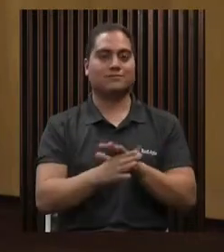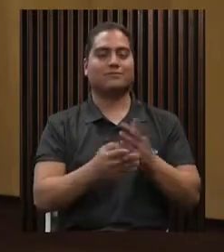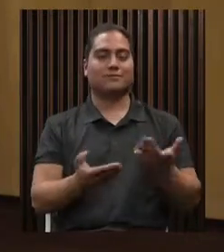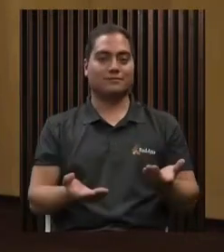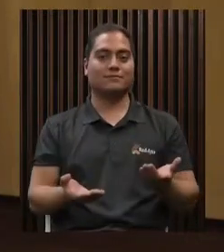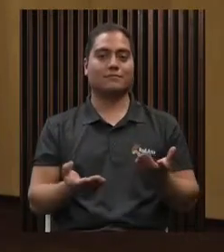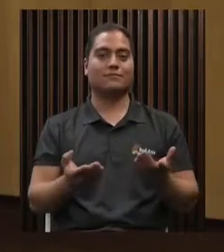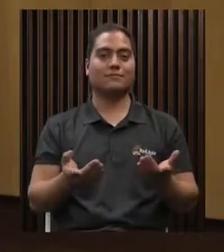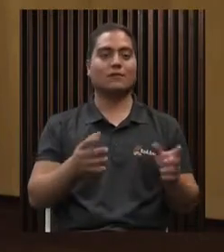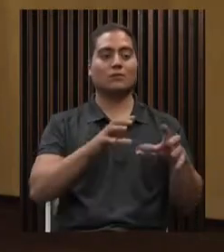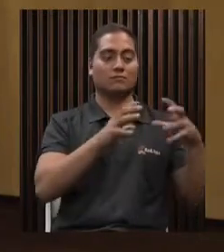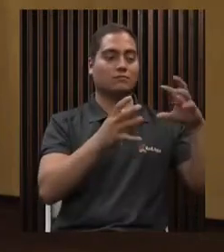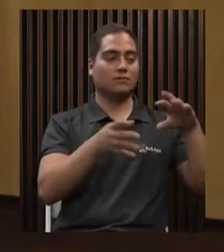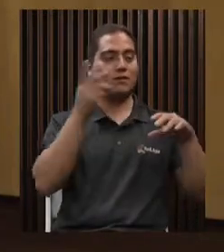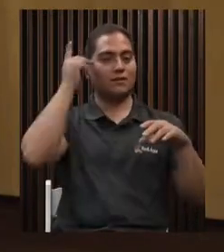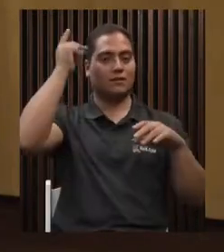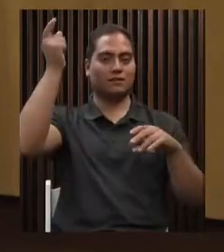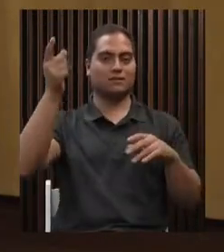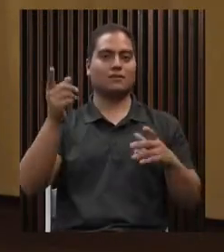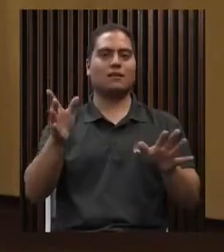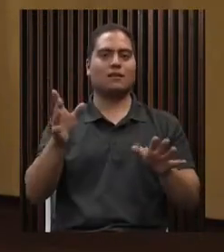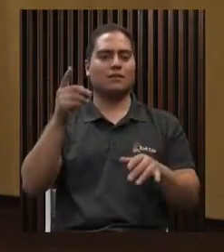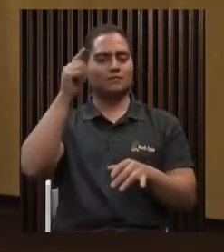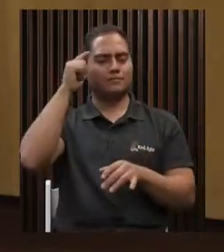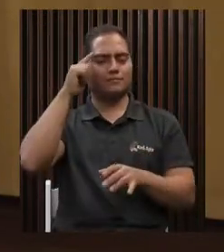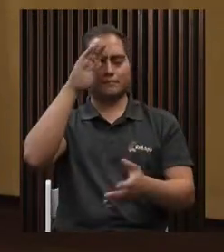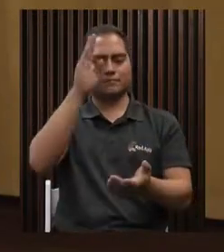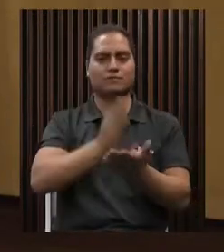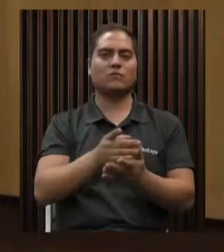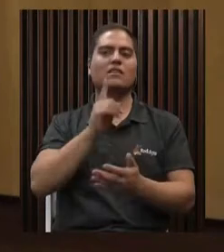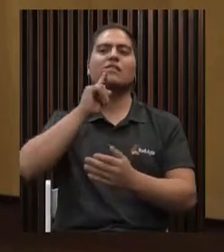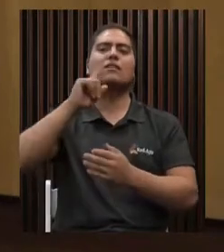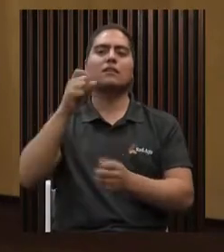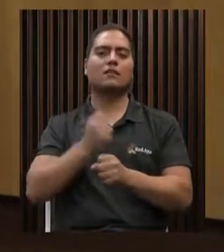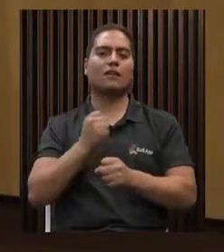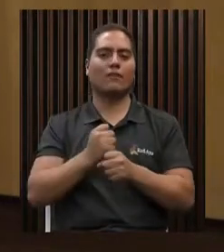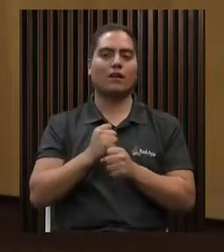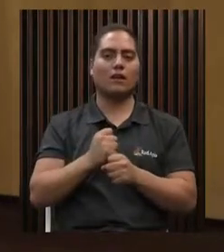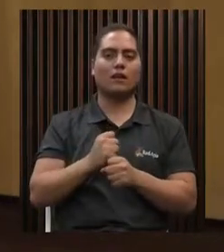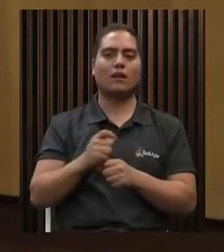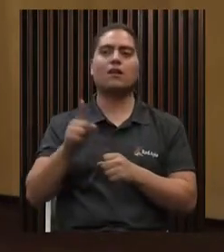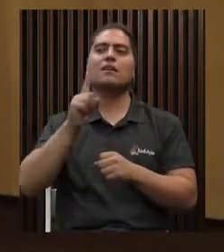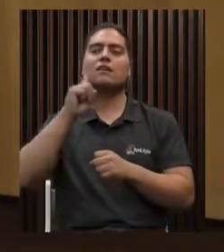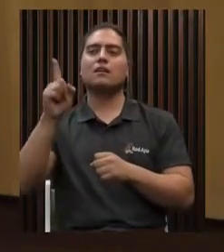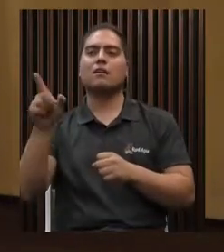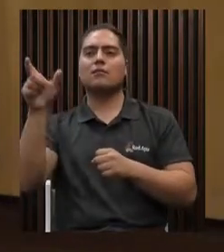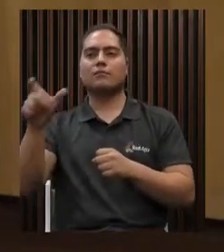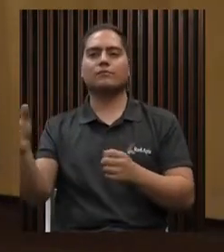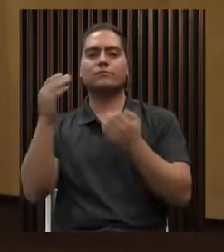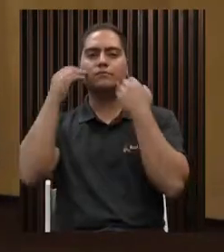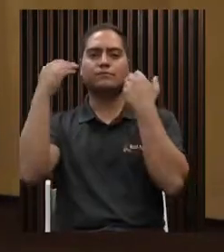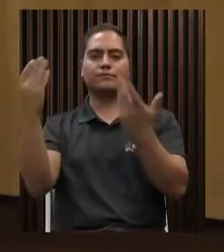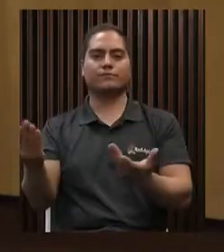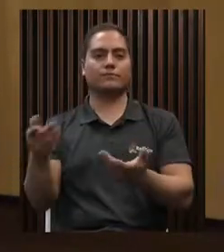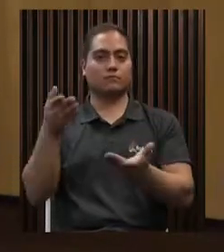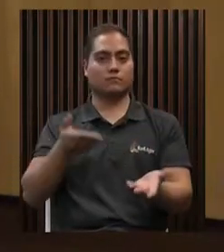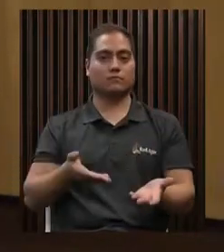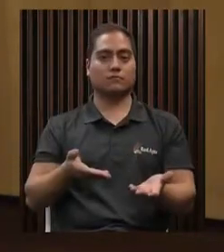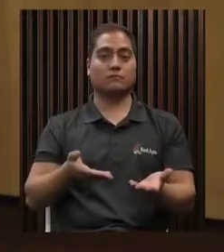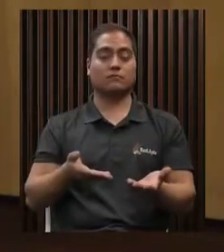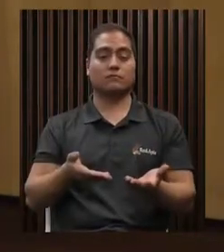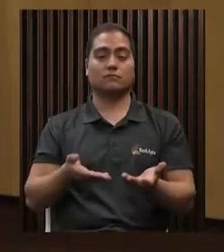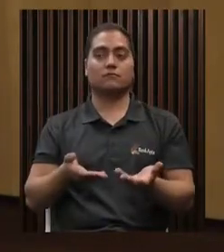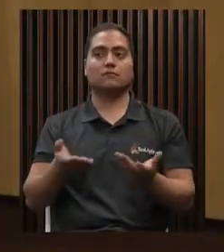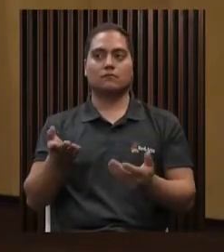identificar entonces que con quién trabajan, con quién va a trabajar y quién podría beneficiarse de esto. Y así nos aseguramos de que vamos a hacer